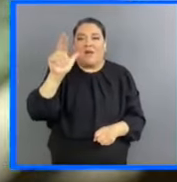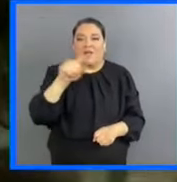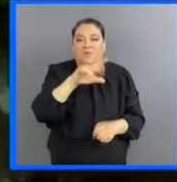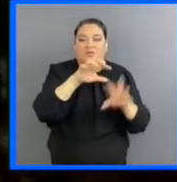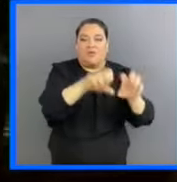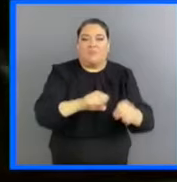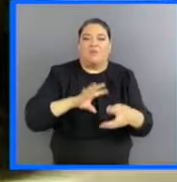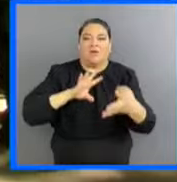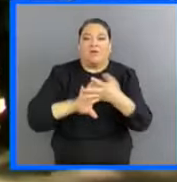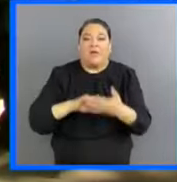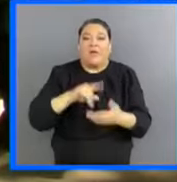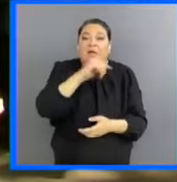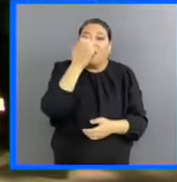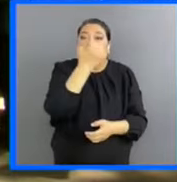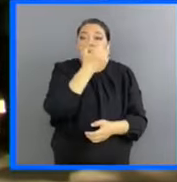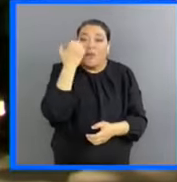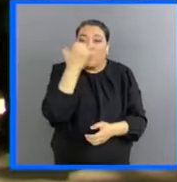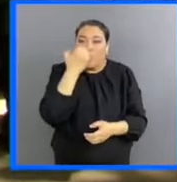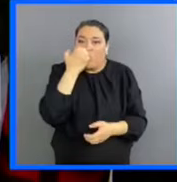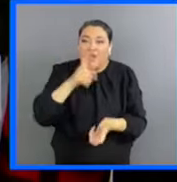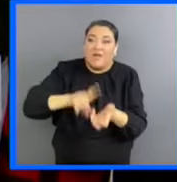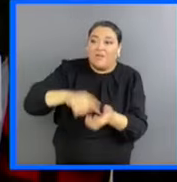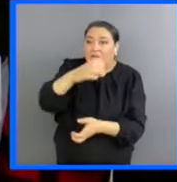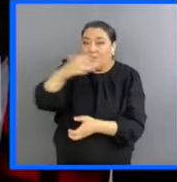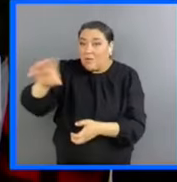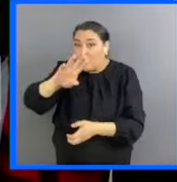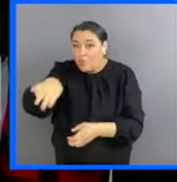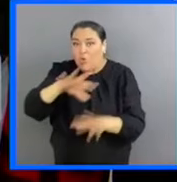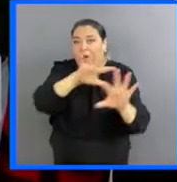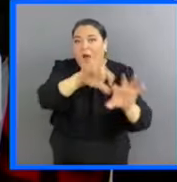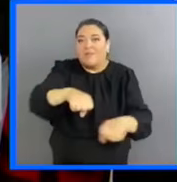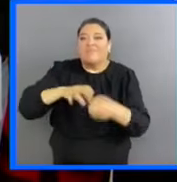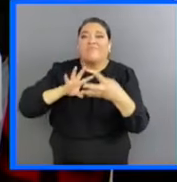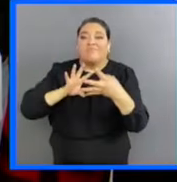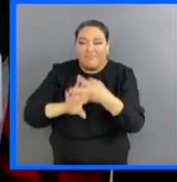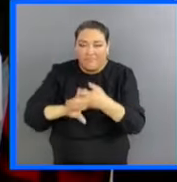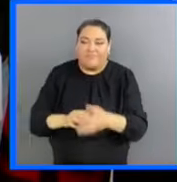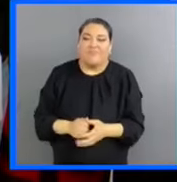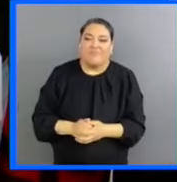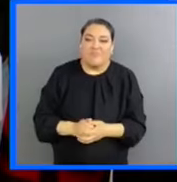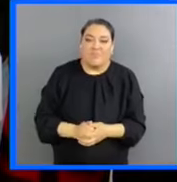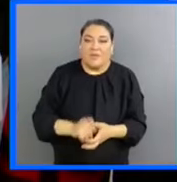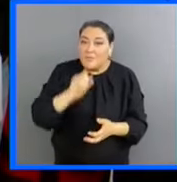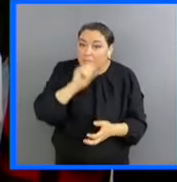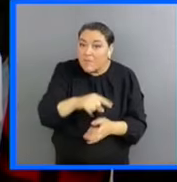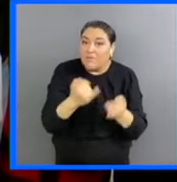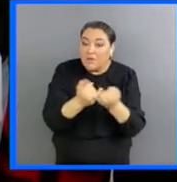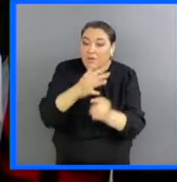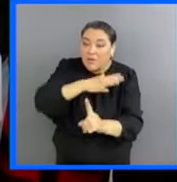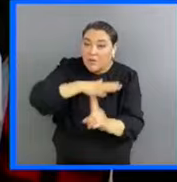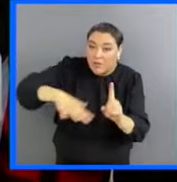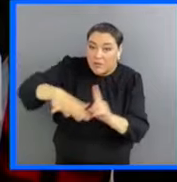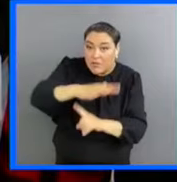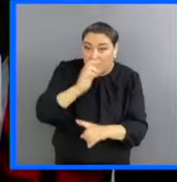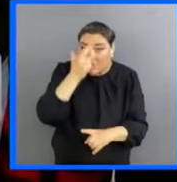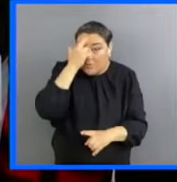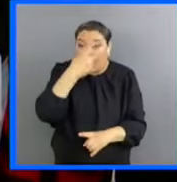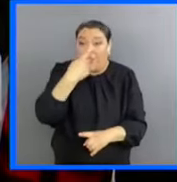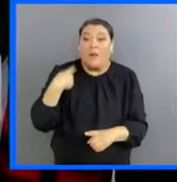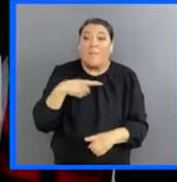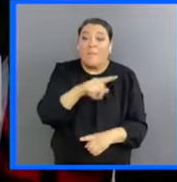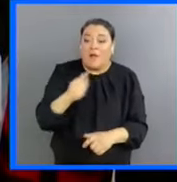escuela normal rural de Michoacán. Y, en el mismo contexto, la detención arbitraria y tortura